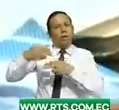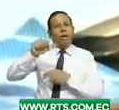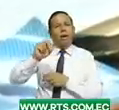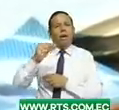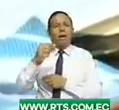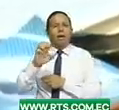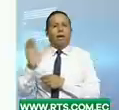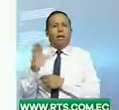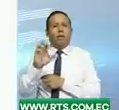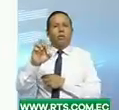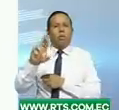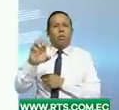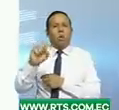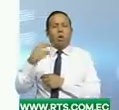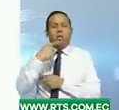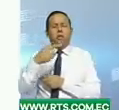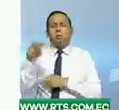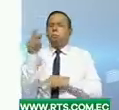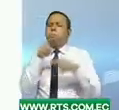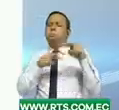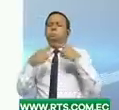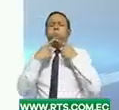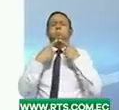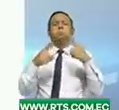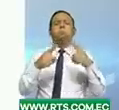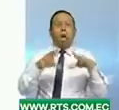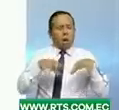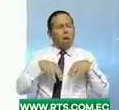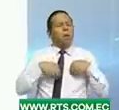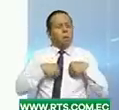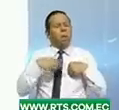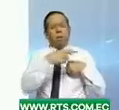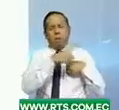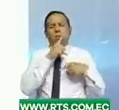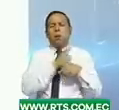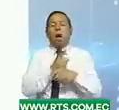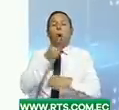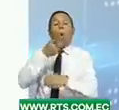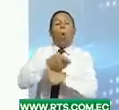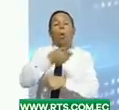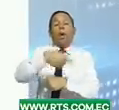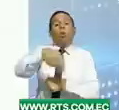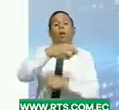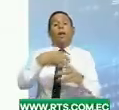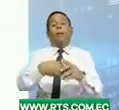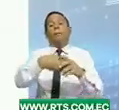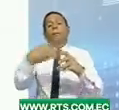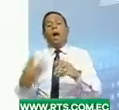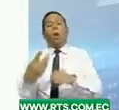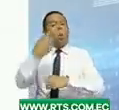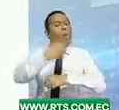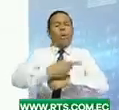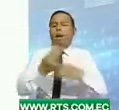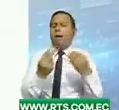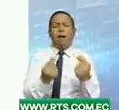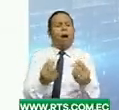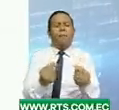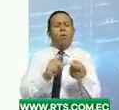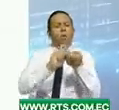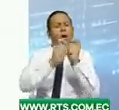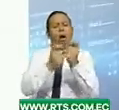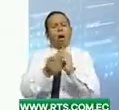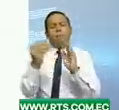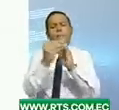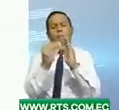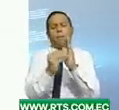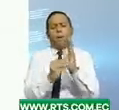además disponga al Consejo Nacional Electoral que en un plazo de 24 horas cumpla con los requisitos de equidad, paridad,